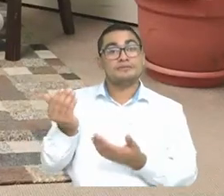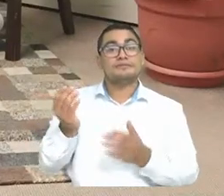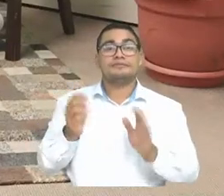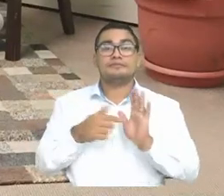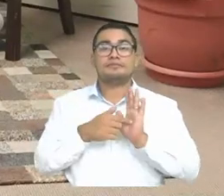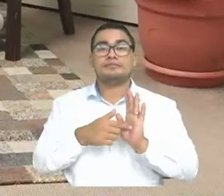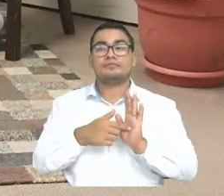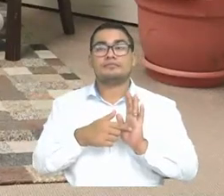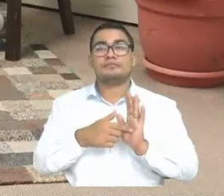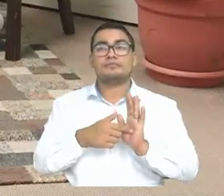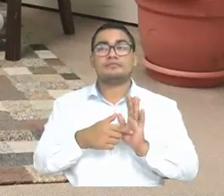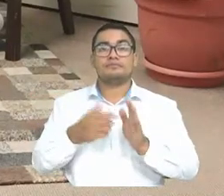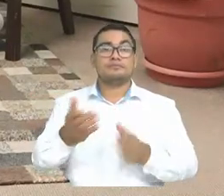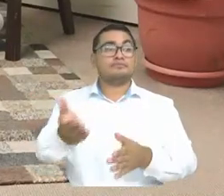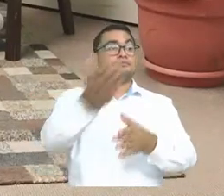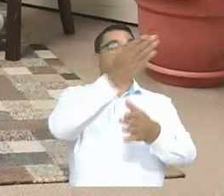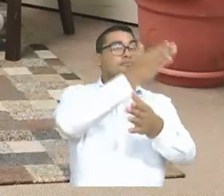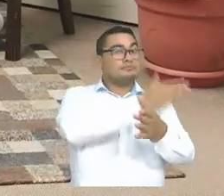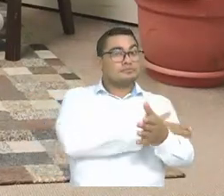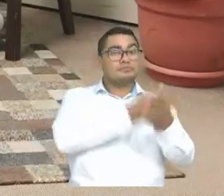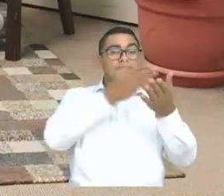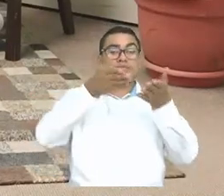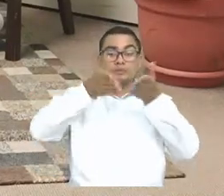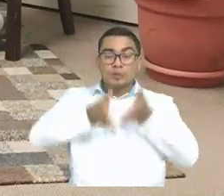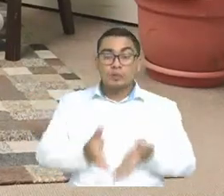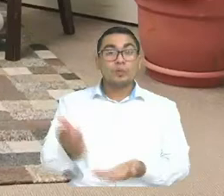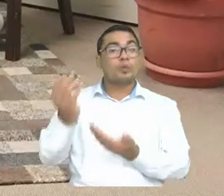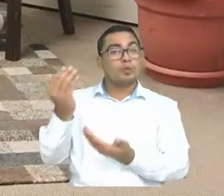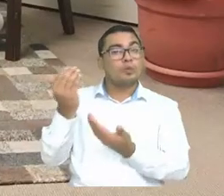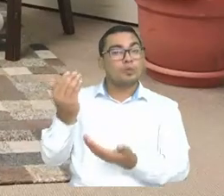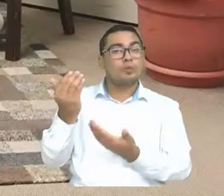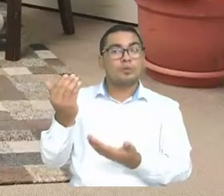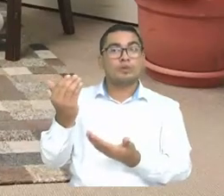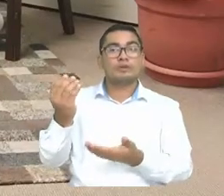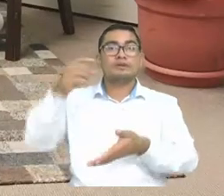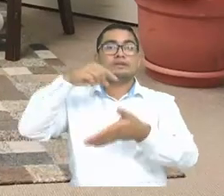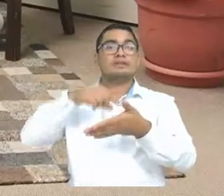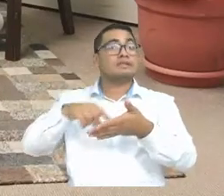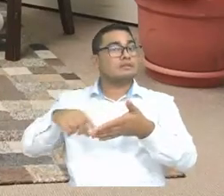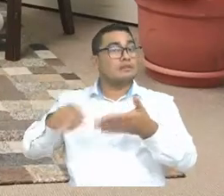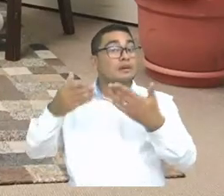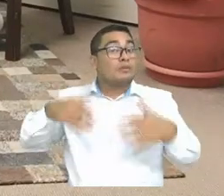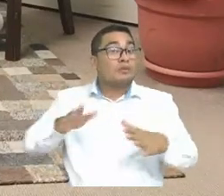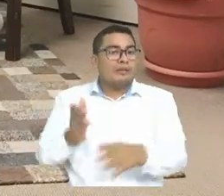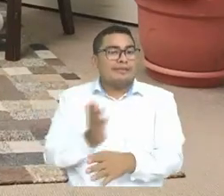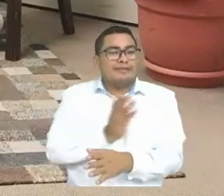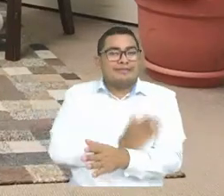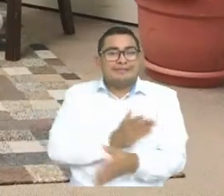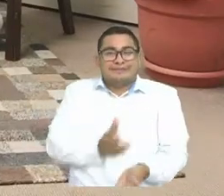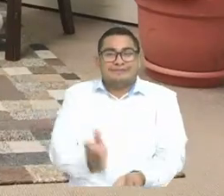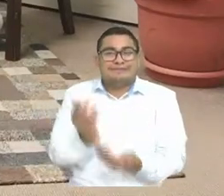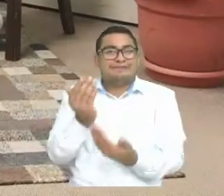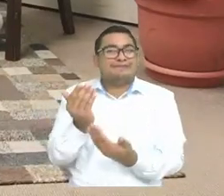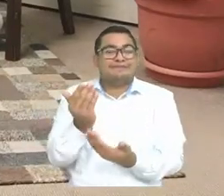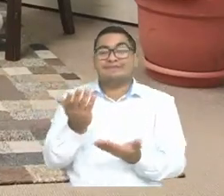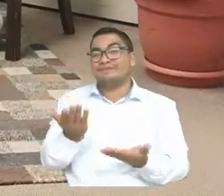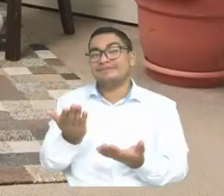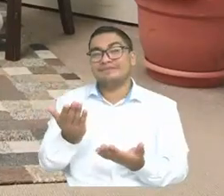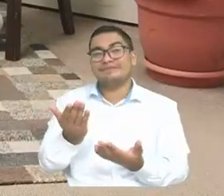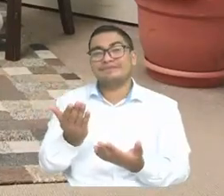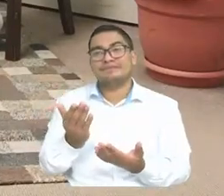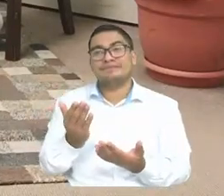está saliendo antes, ¿verdad?, de sus semanas gestacionales normales, donde se desarrolle